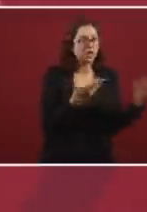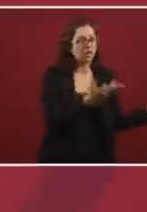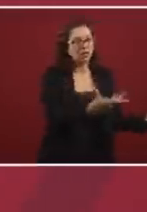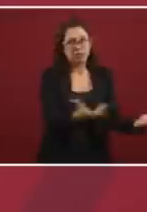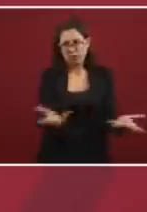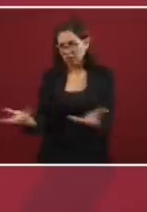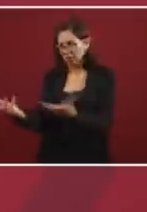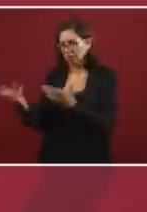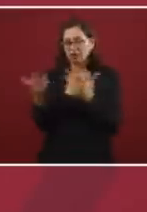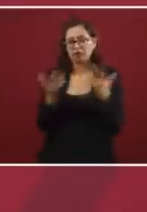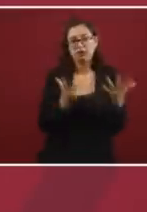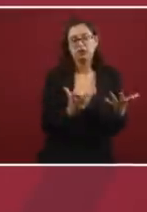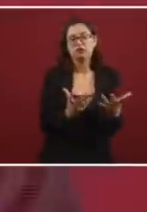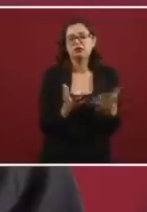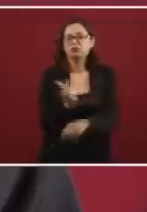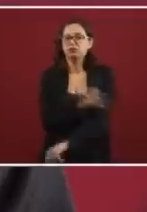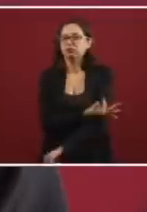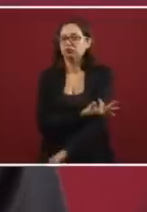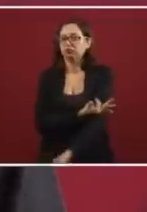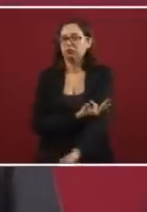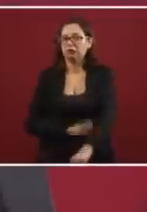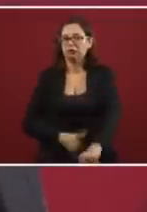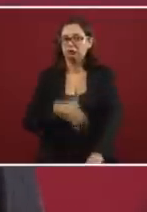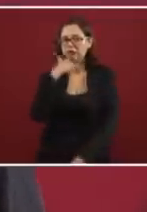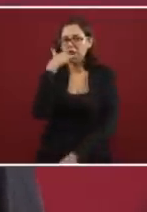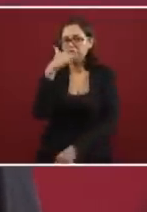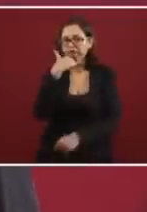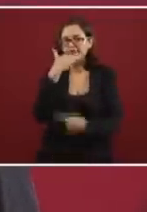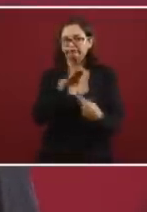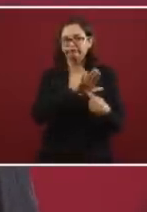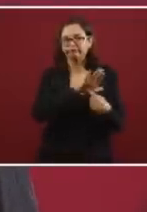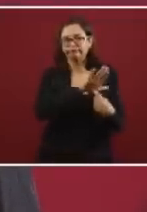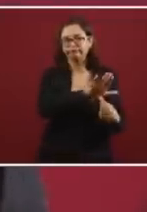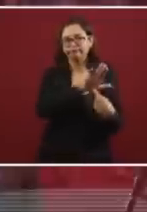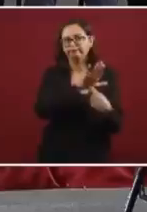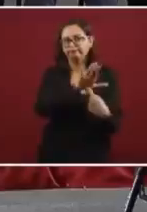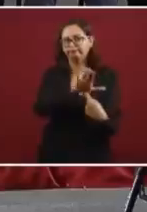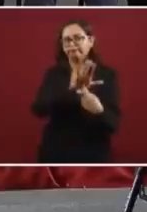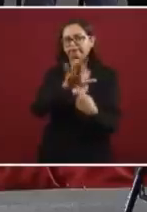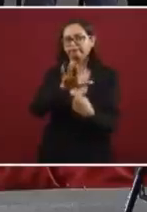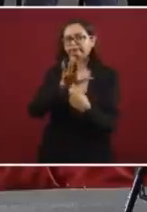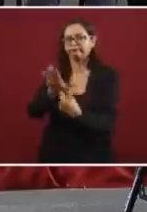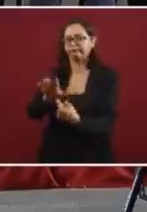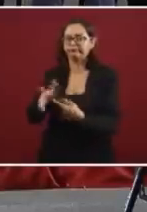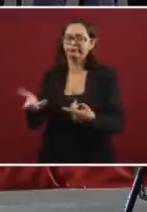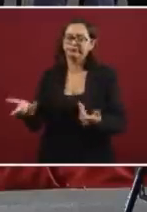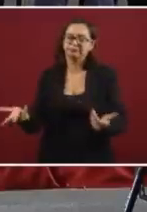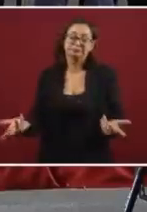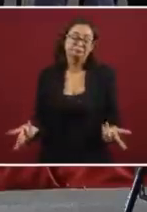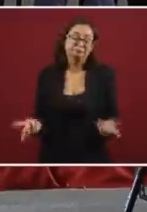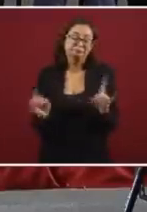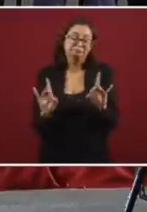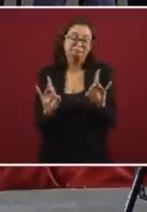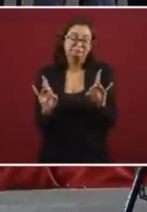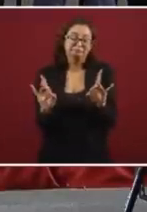conocer los casos de corrupción este es un asunto